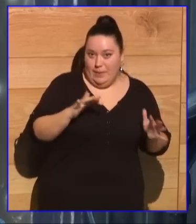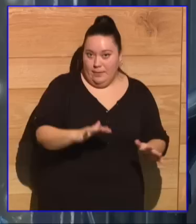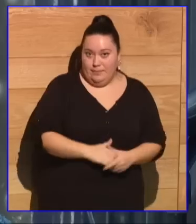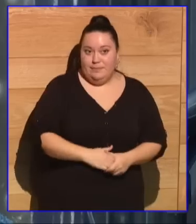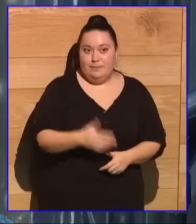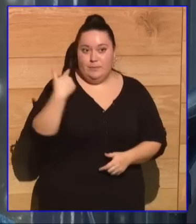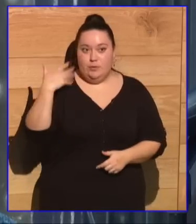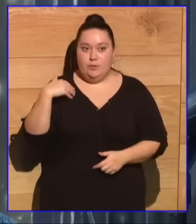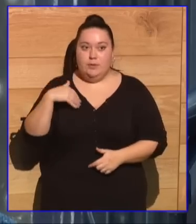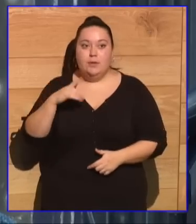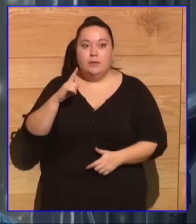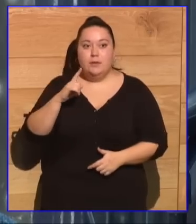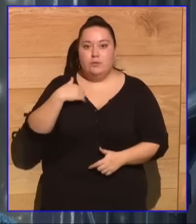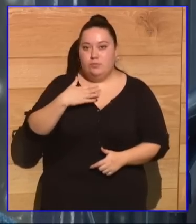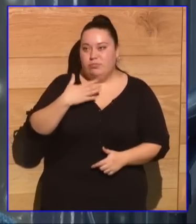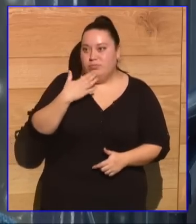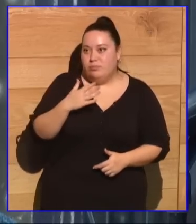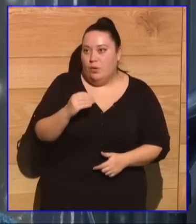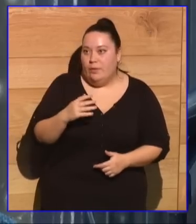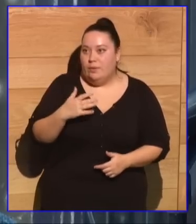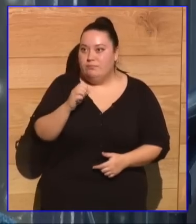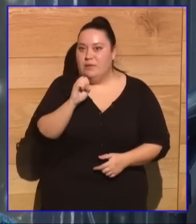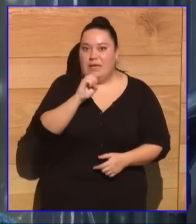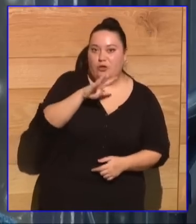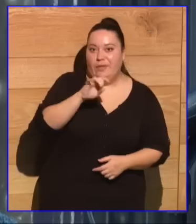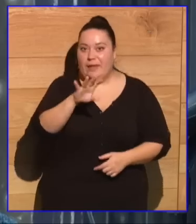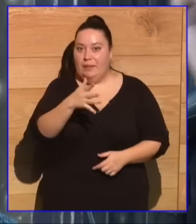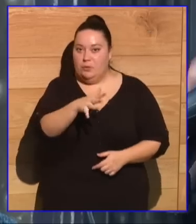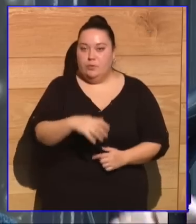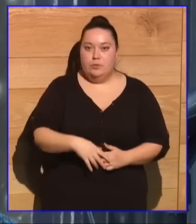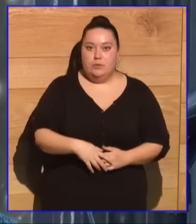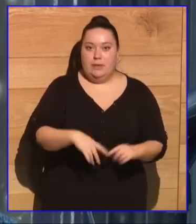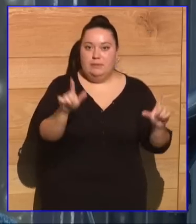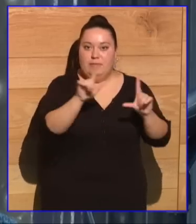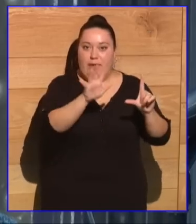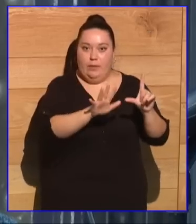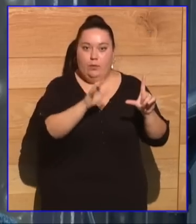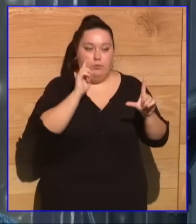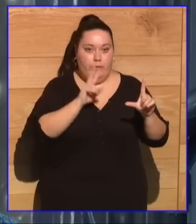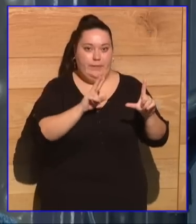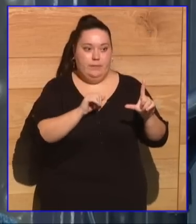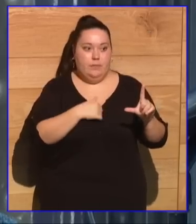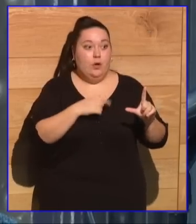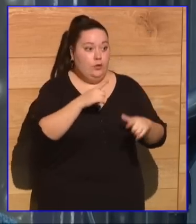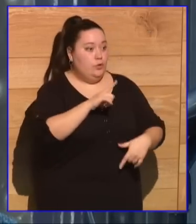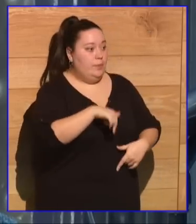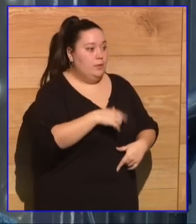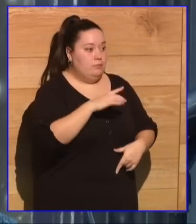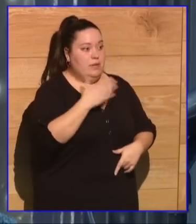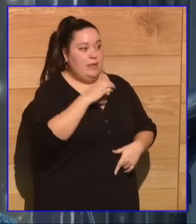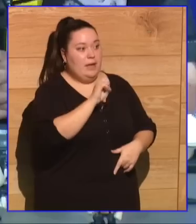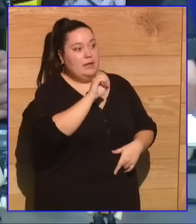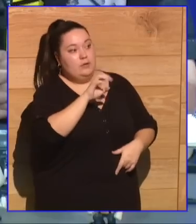la vi, pues, qué sé, sería un crío, con 14, 15 años, cuando la pusieron en Telecinco, me acuerdo perfectamente. Yo también, la vi con 14 o